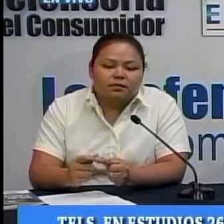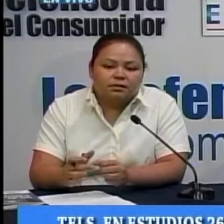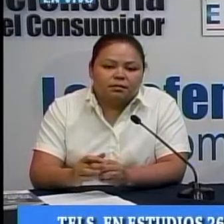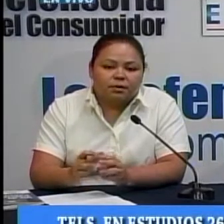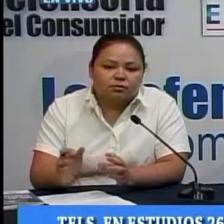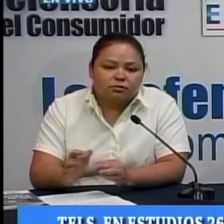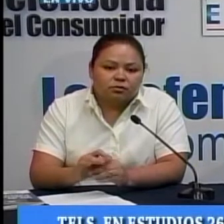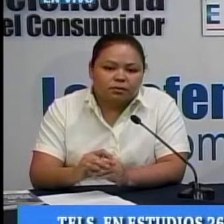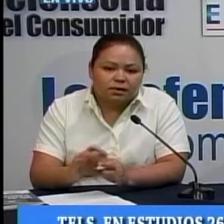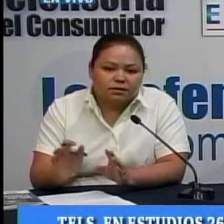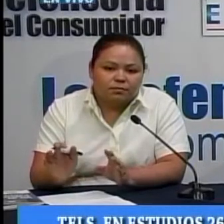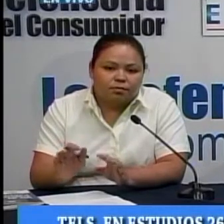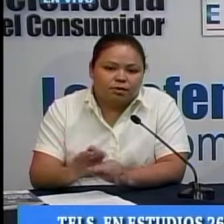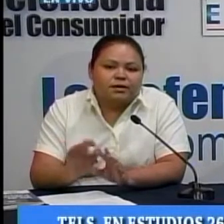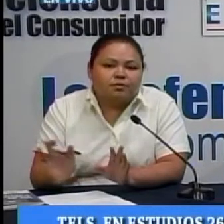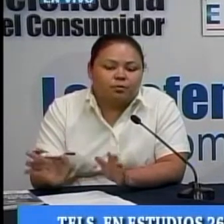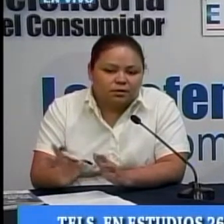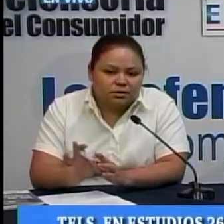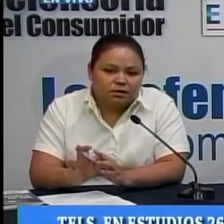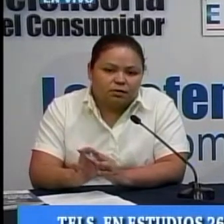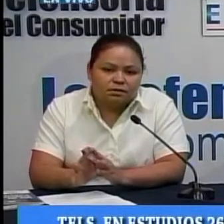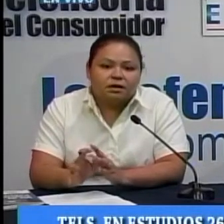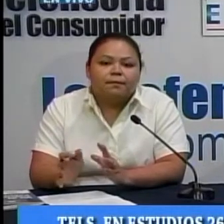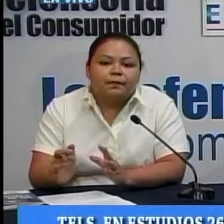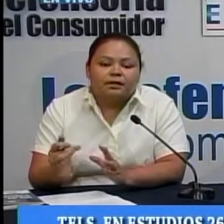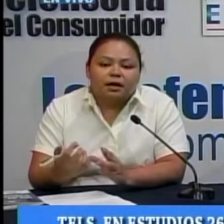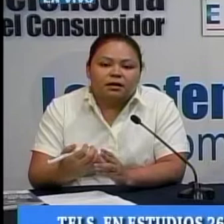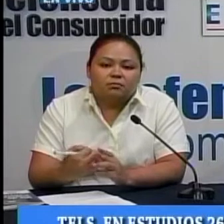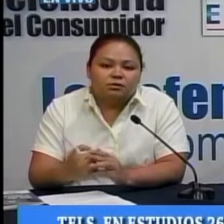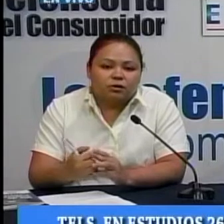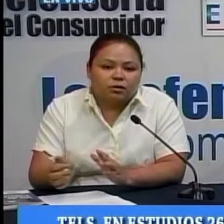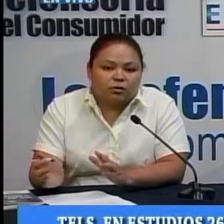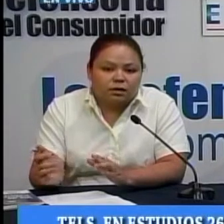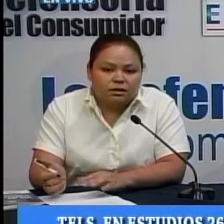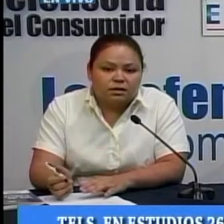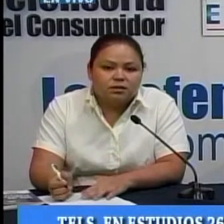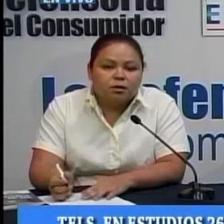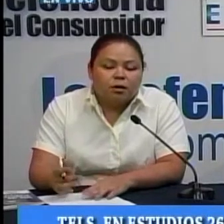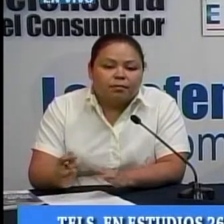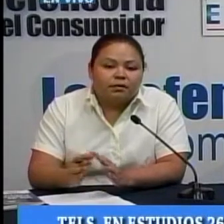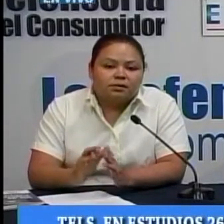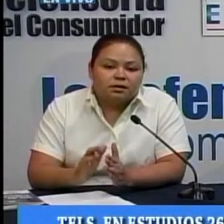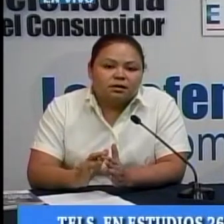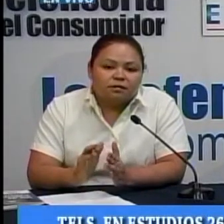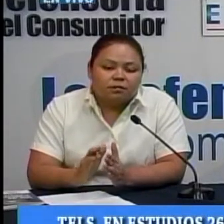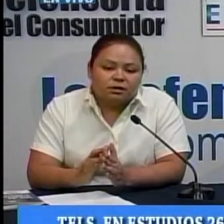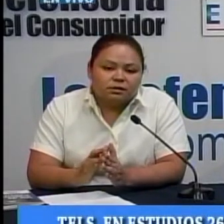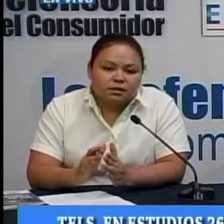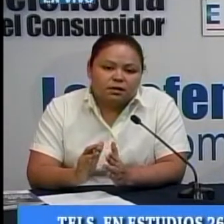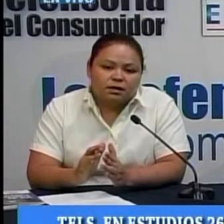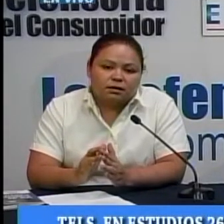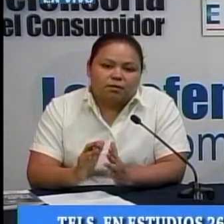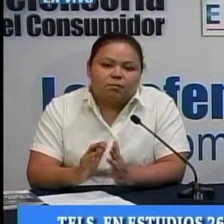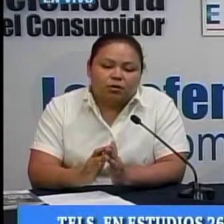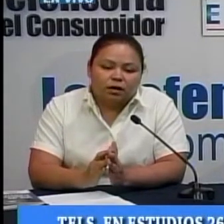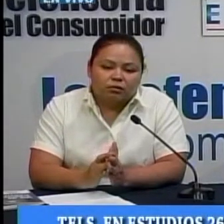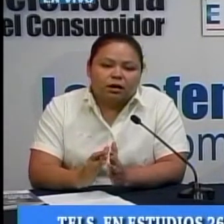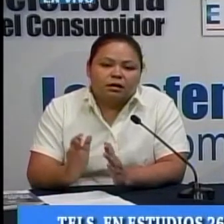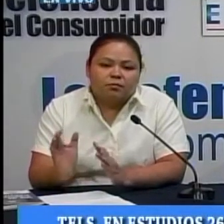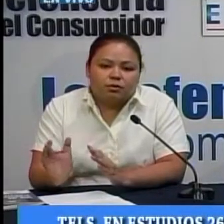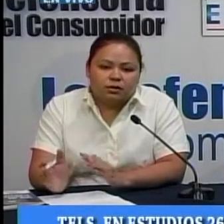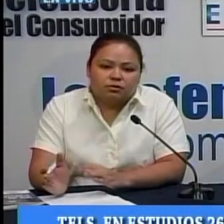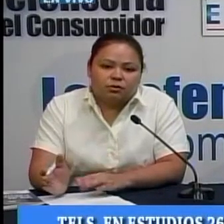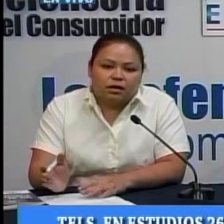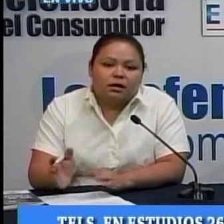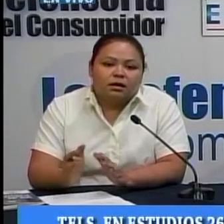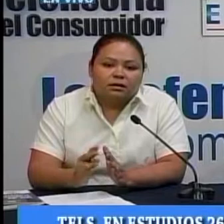y básicamente nosotros aparecemos limpios, por decirlo así, ya de nuestro récord crediticio. Pero sí debemos distinguir entre mora actual